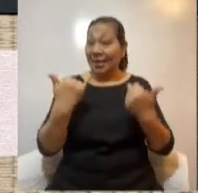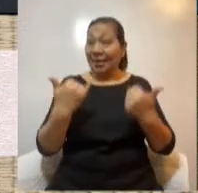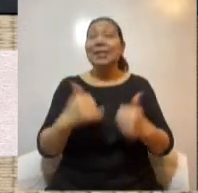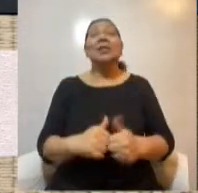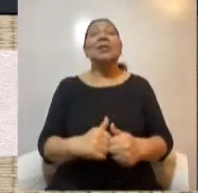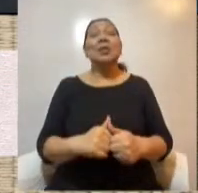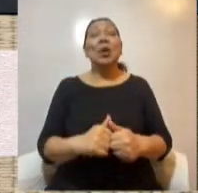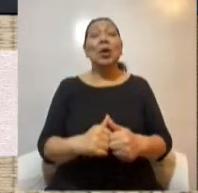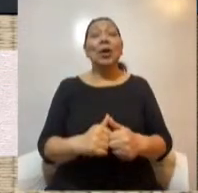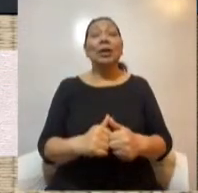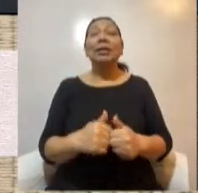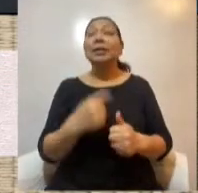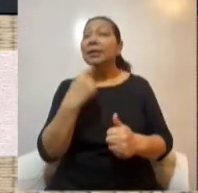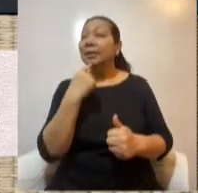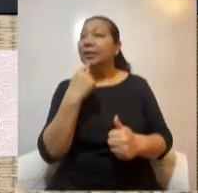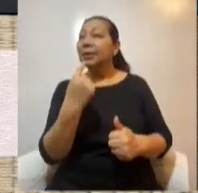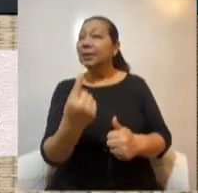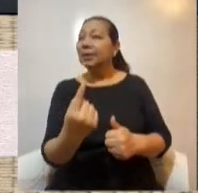esta sentencia